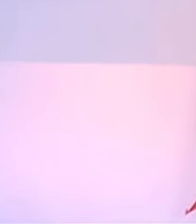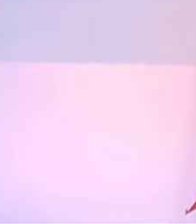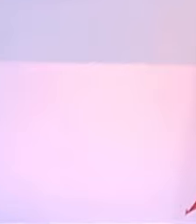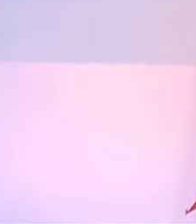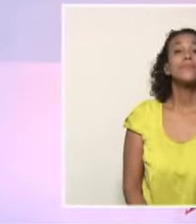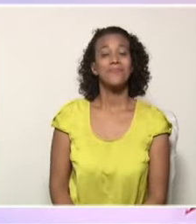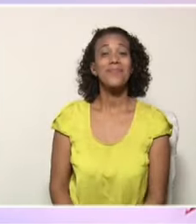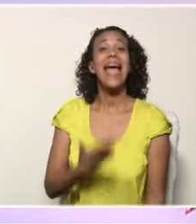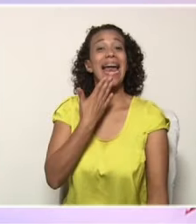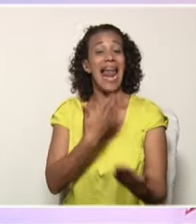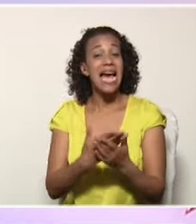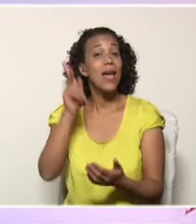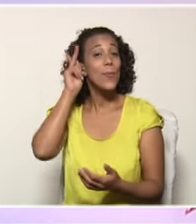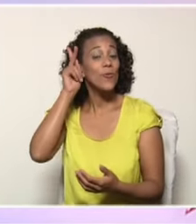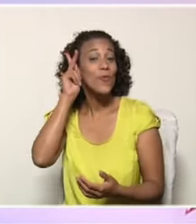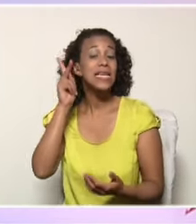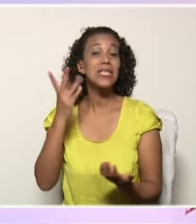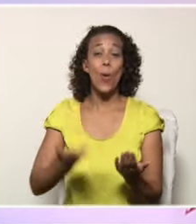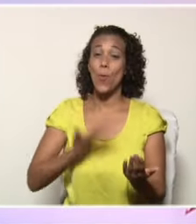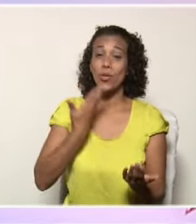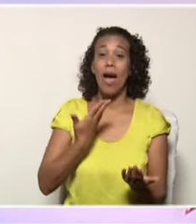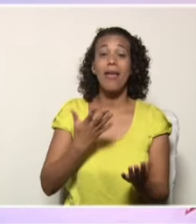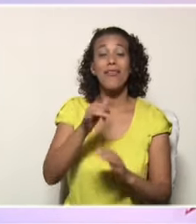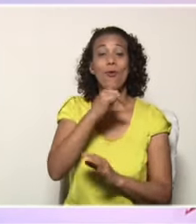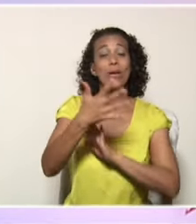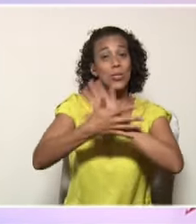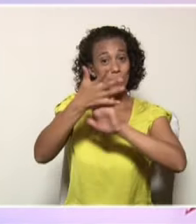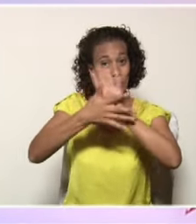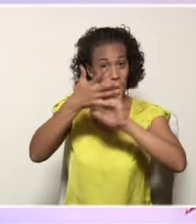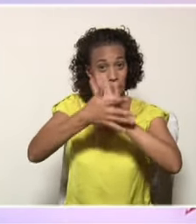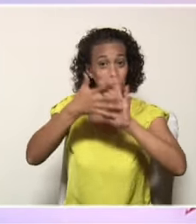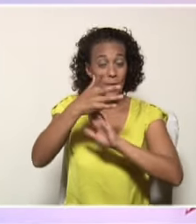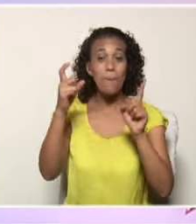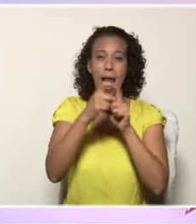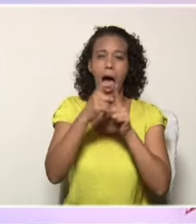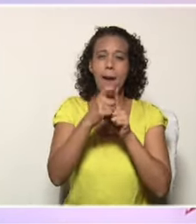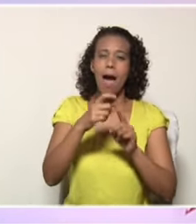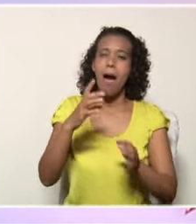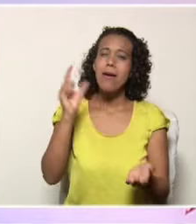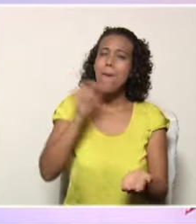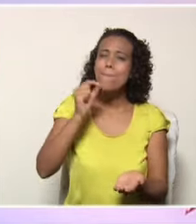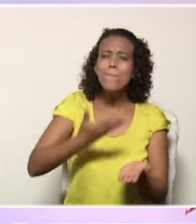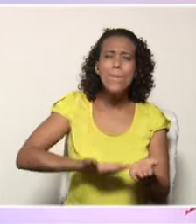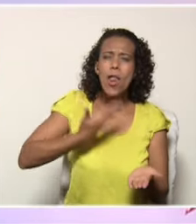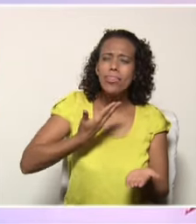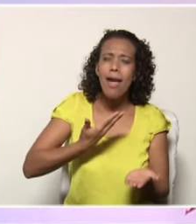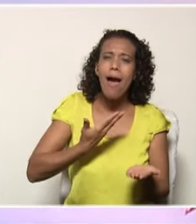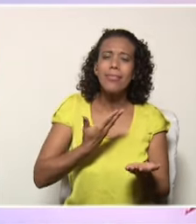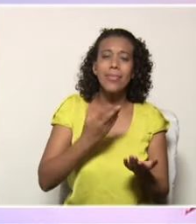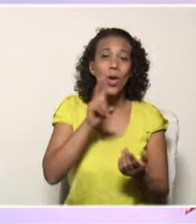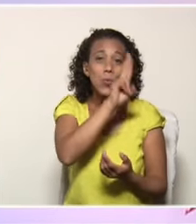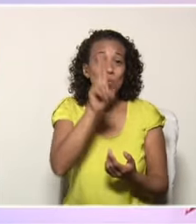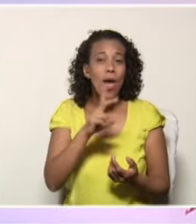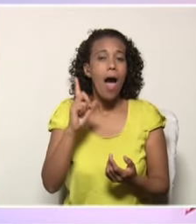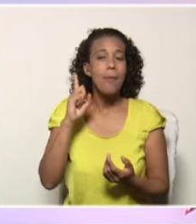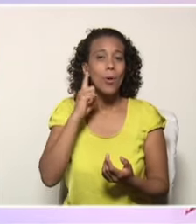Gracias, profe Jolivel, por tan importante información con las palabras claves que utilizamos en el día de